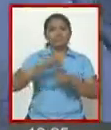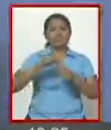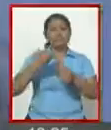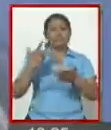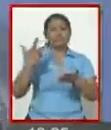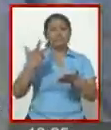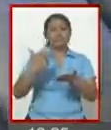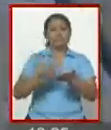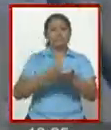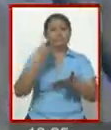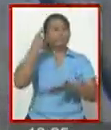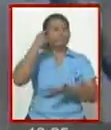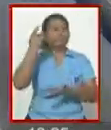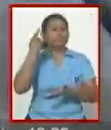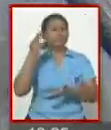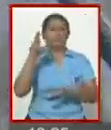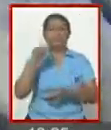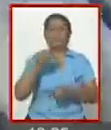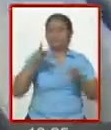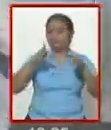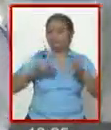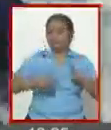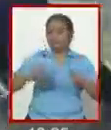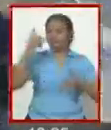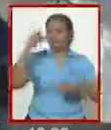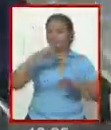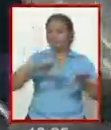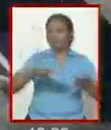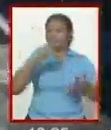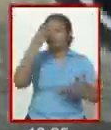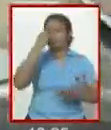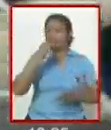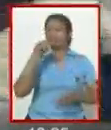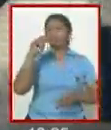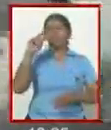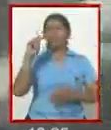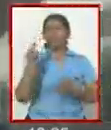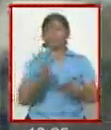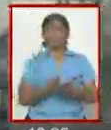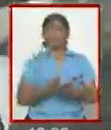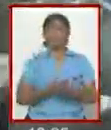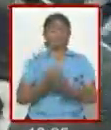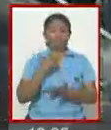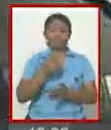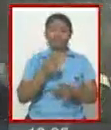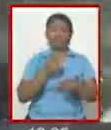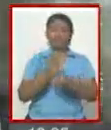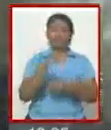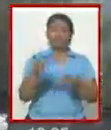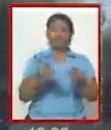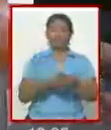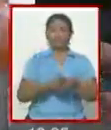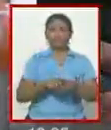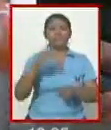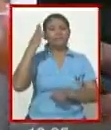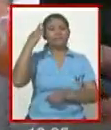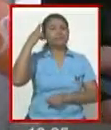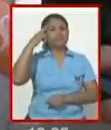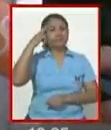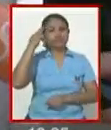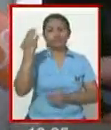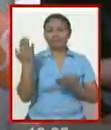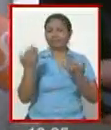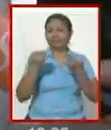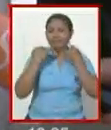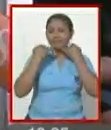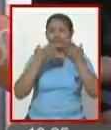anestesióloga que ha tenido ella no estaba autorizada para sedar al niño dos veces entonces corresponde a la imputación a ella también entonces por lo que también